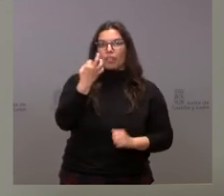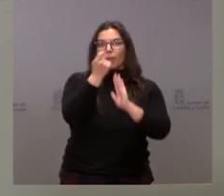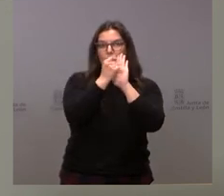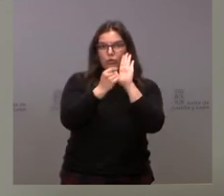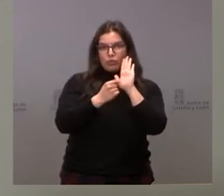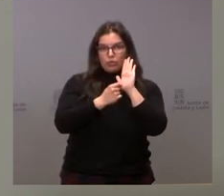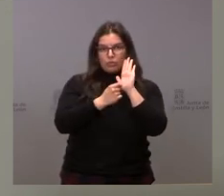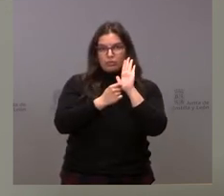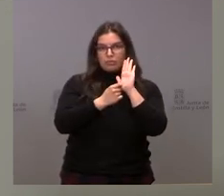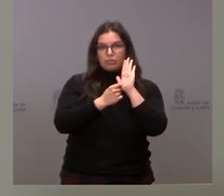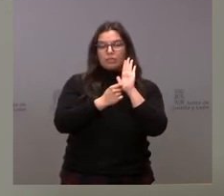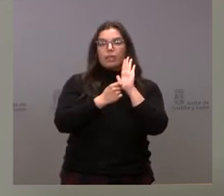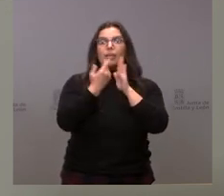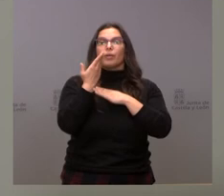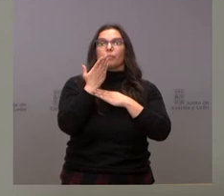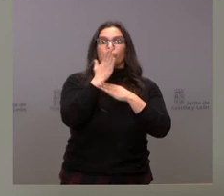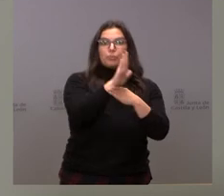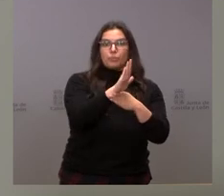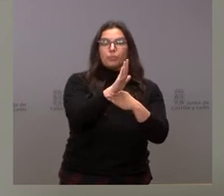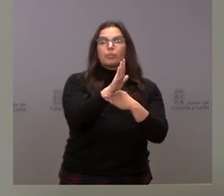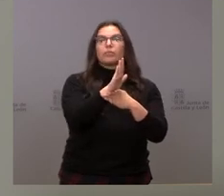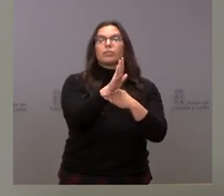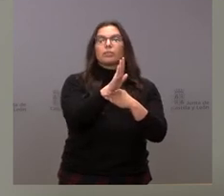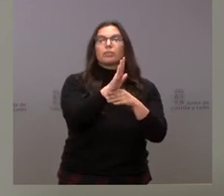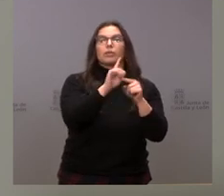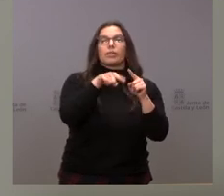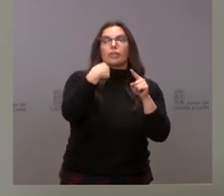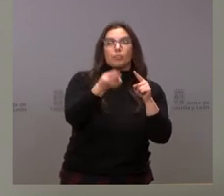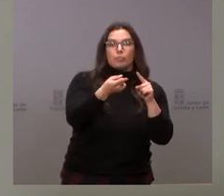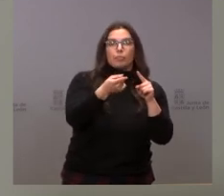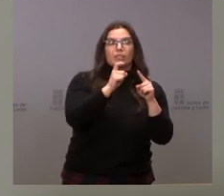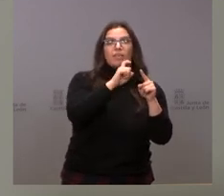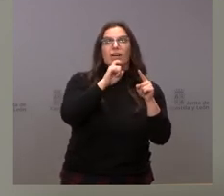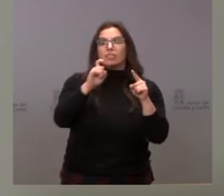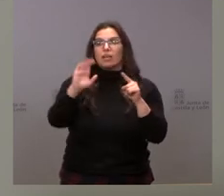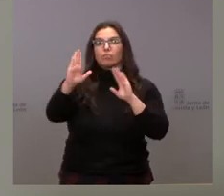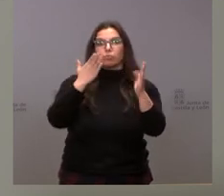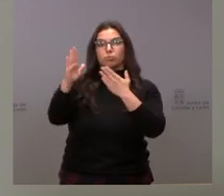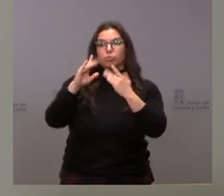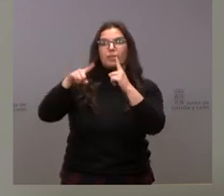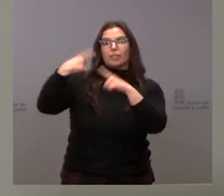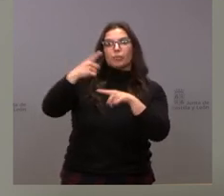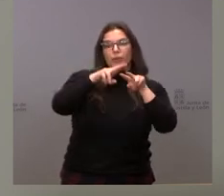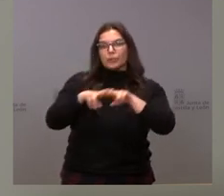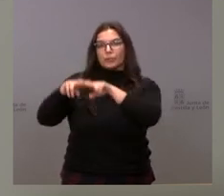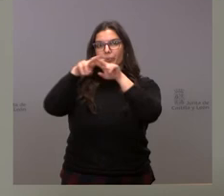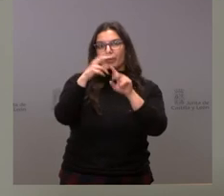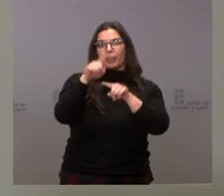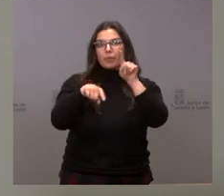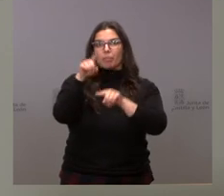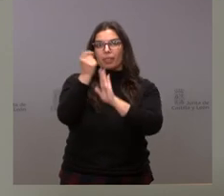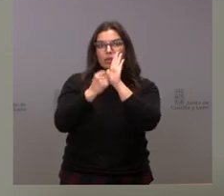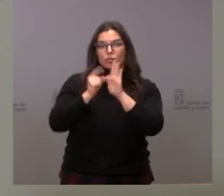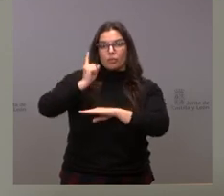griego que se tiene que presentar a la digitación es representar a los licitadores que se tengan de presentar y que se resolverá de acuerdo a las condiciones que márquez